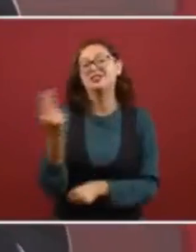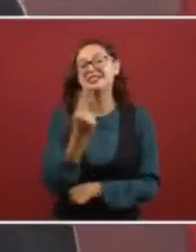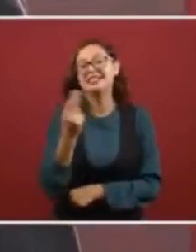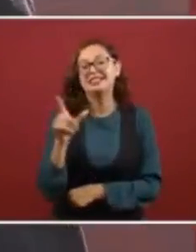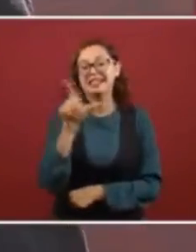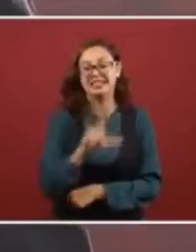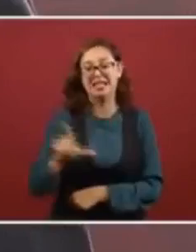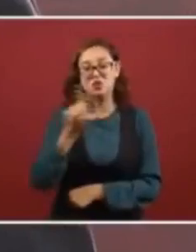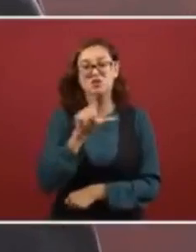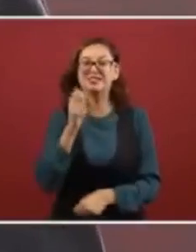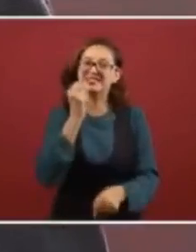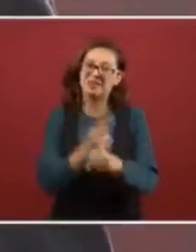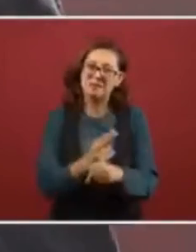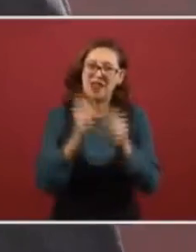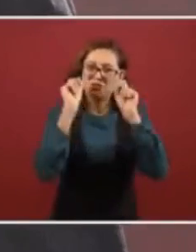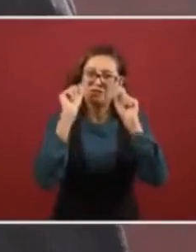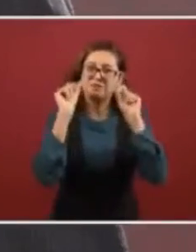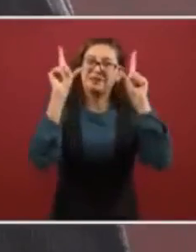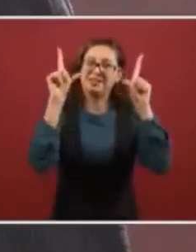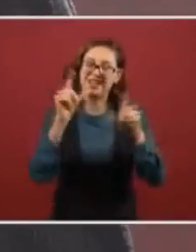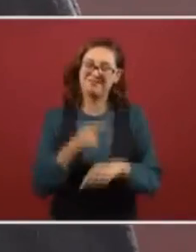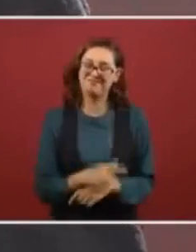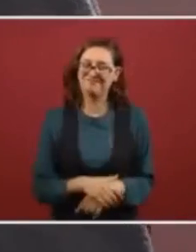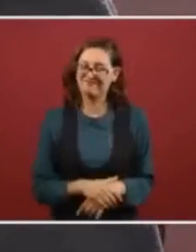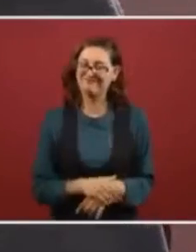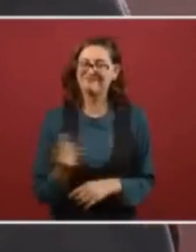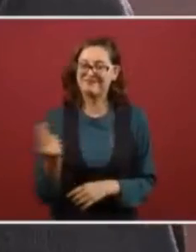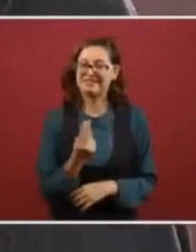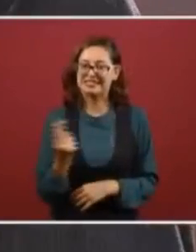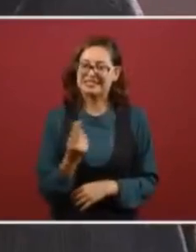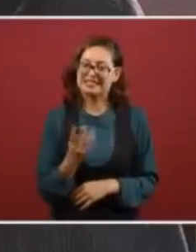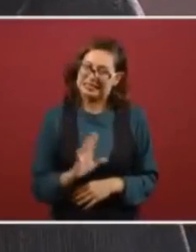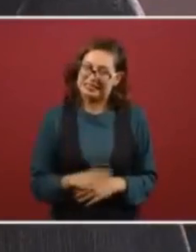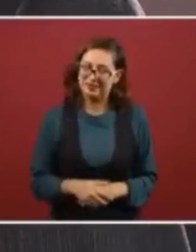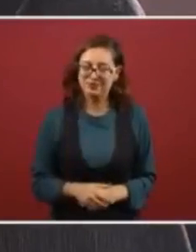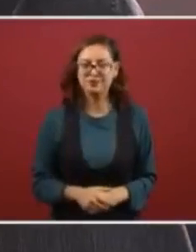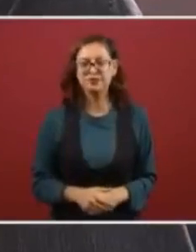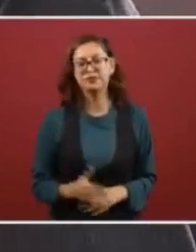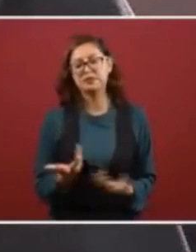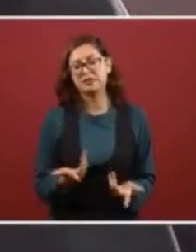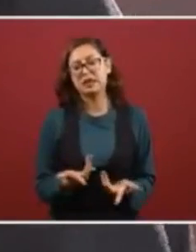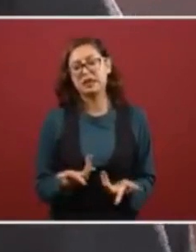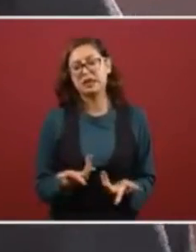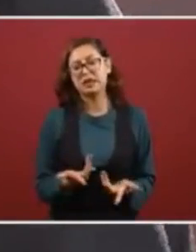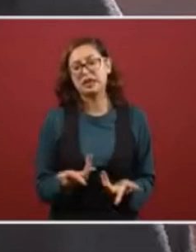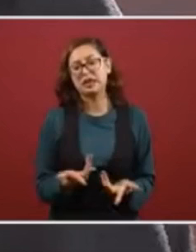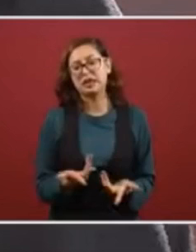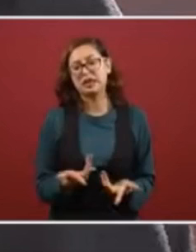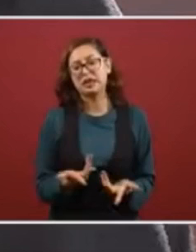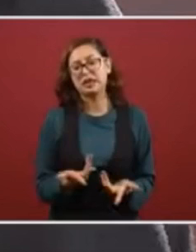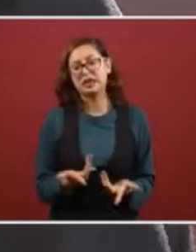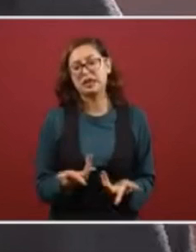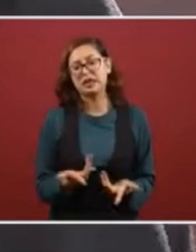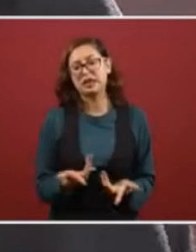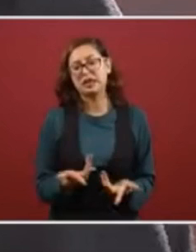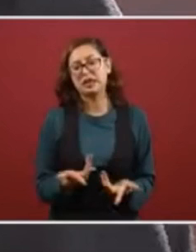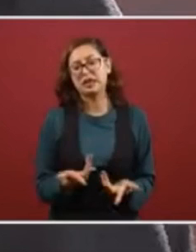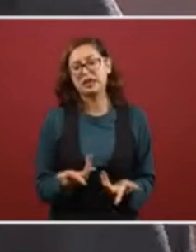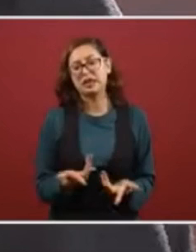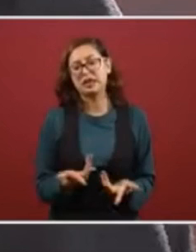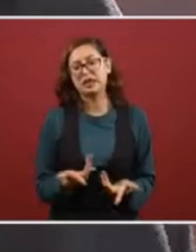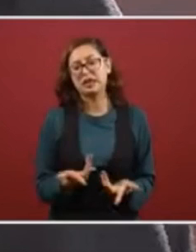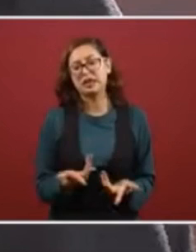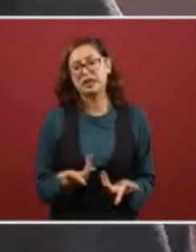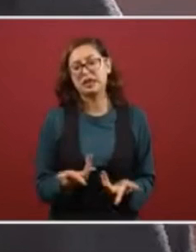seguirle. O sea, acerca de mi edad, pues ya se sabe. Esto es lo que dijo el presidente